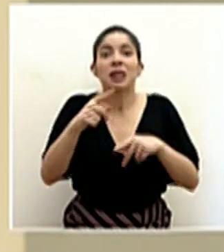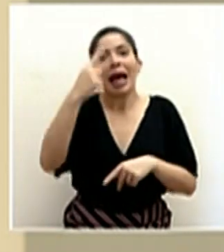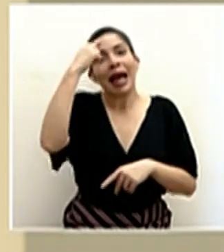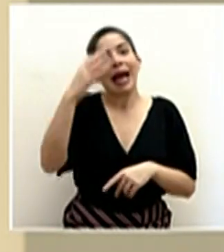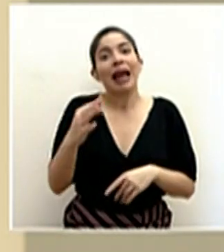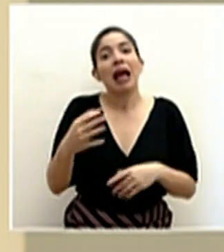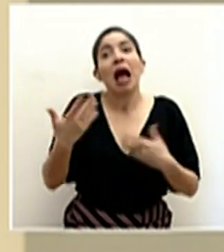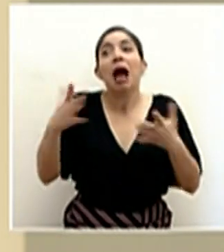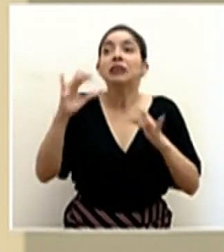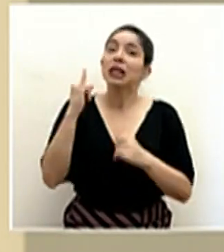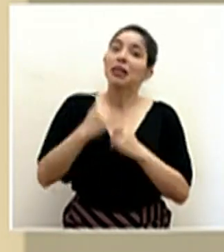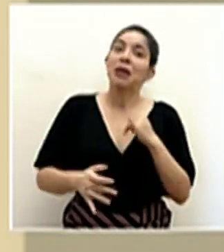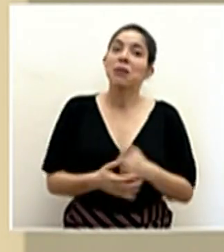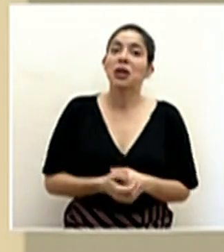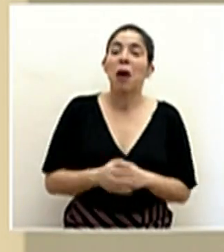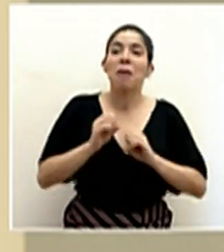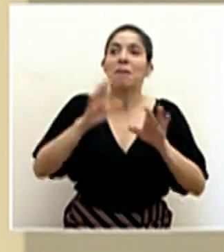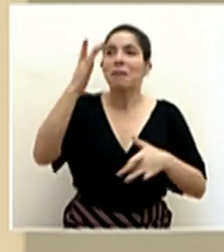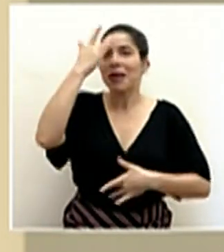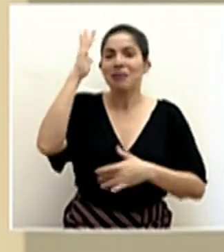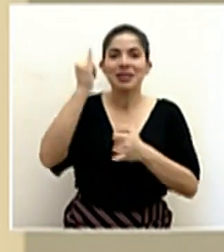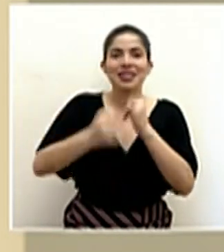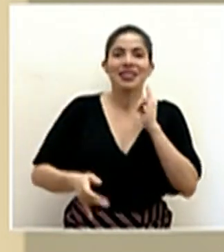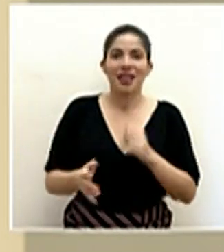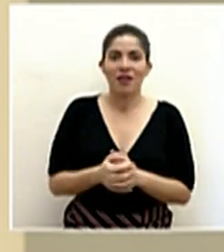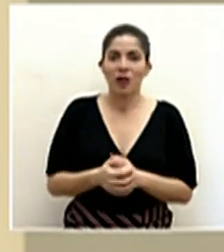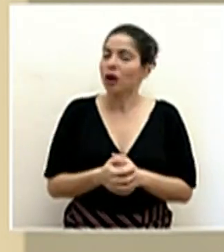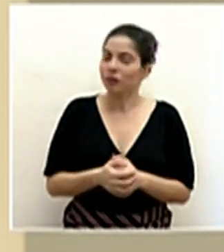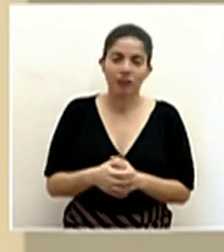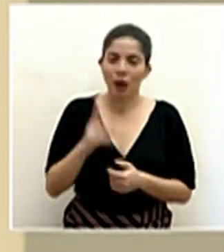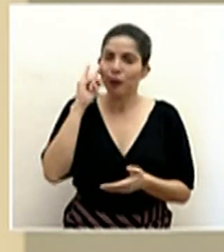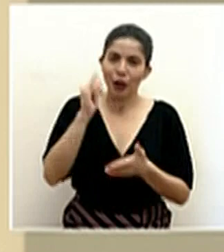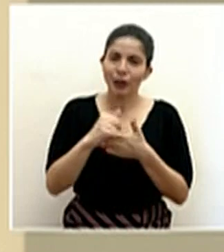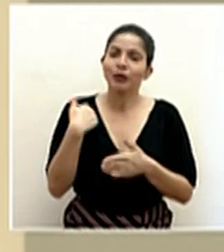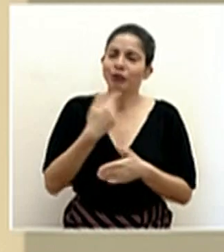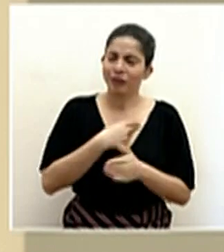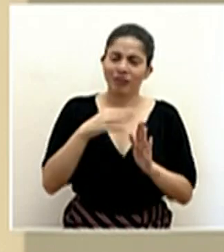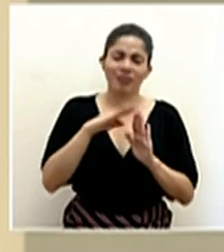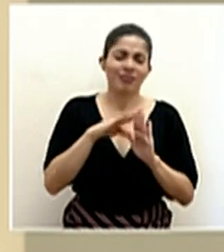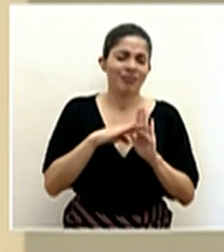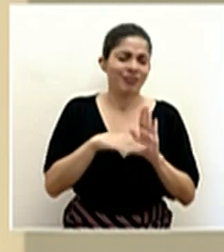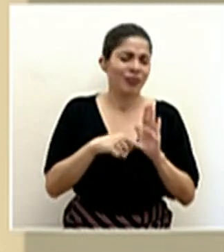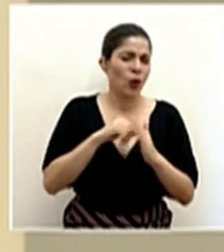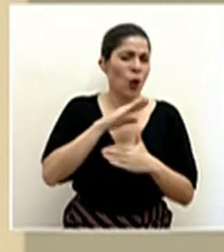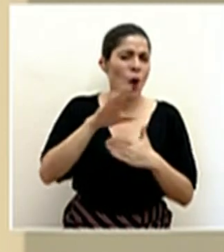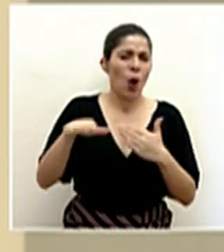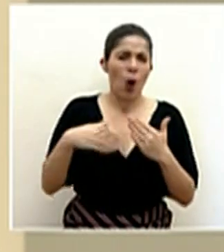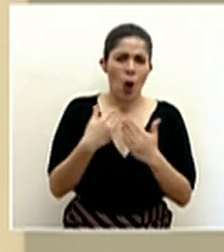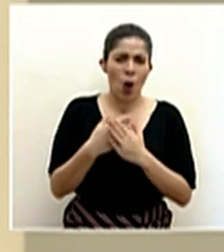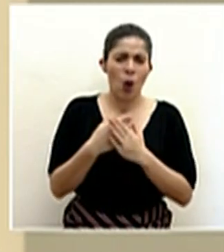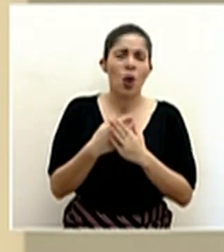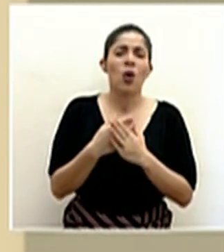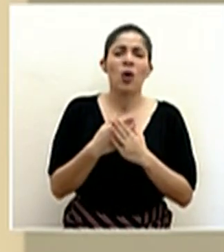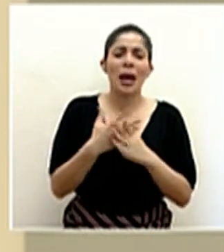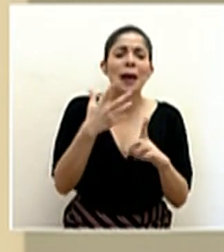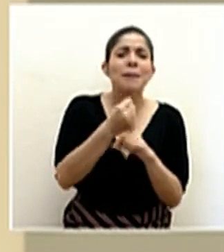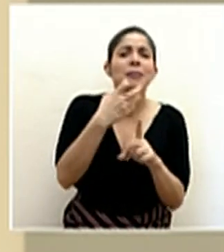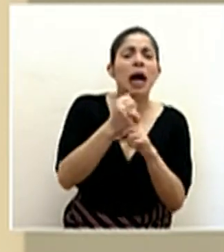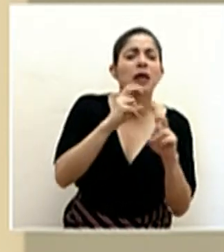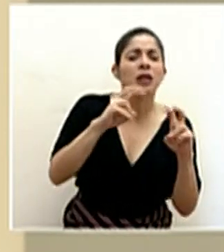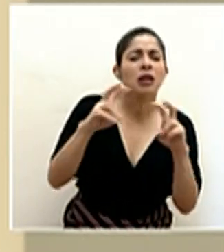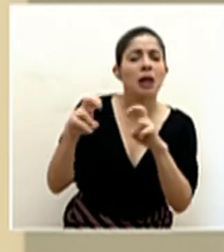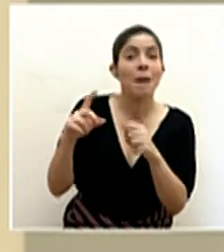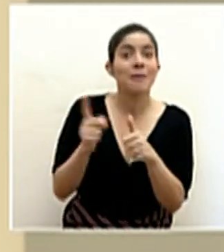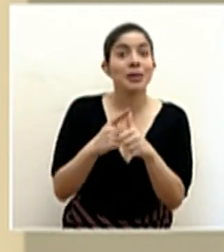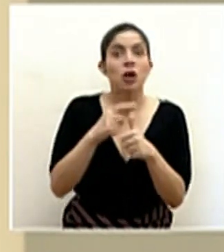decir ya se acabó, o sea, ya no hay pandemia. Entonces, por eso es que tomamos todas las medidas siempre, obviamente viendo el impacto en el... Lo primero es que no se nos